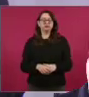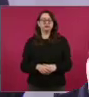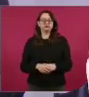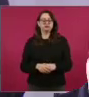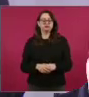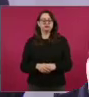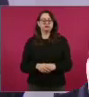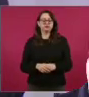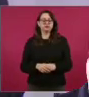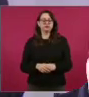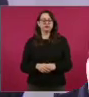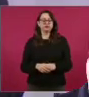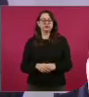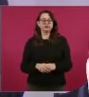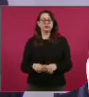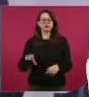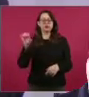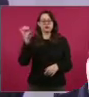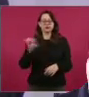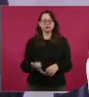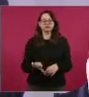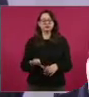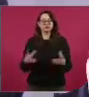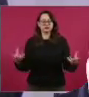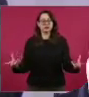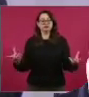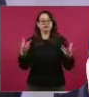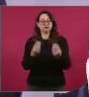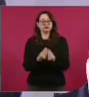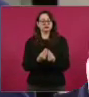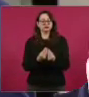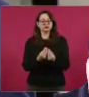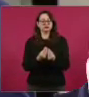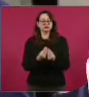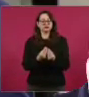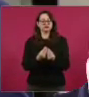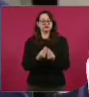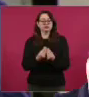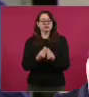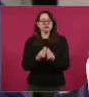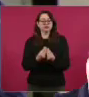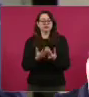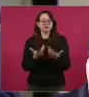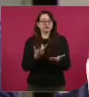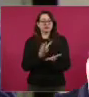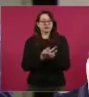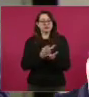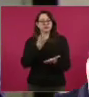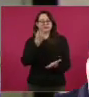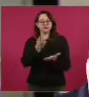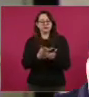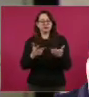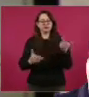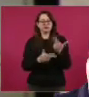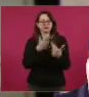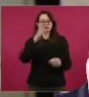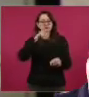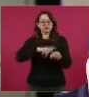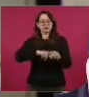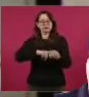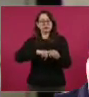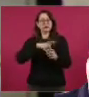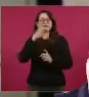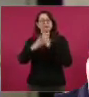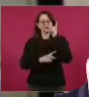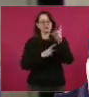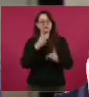el que en esta ceremonia se entregue el Premio Nacional